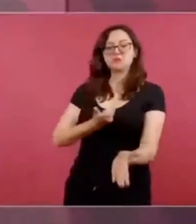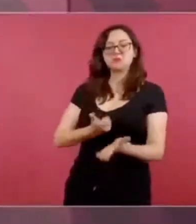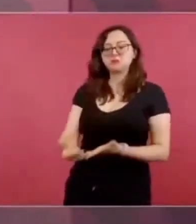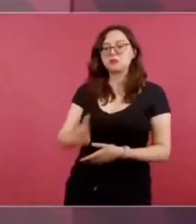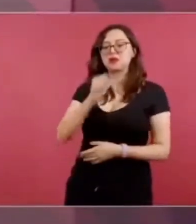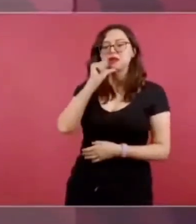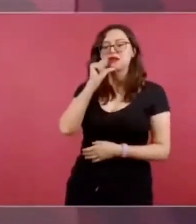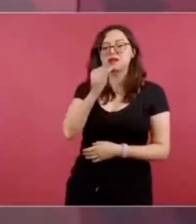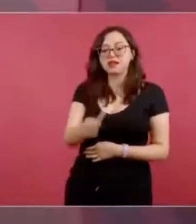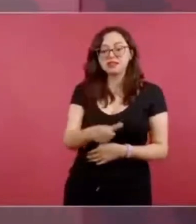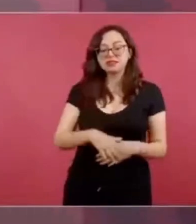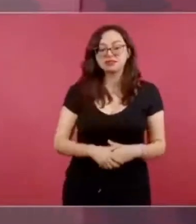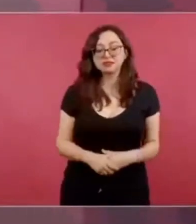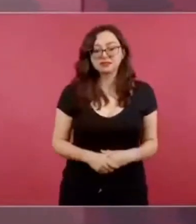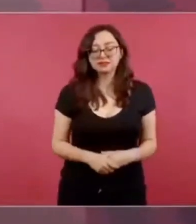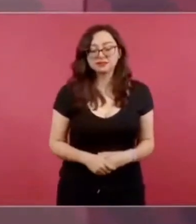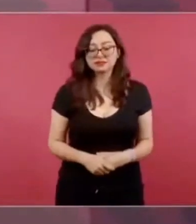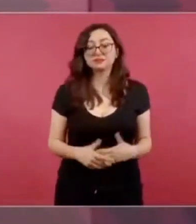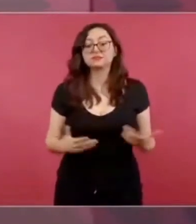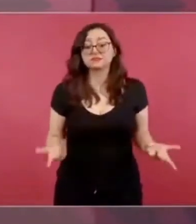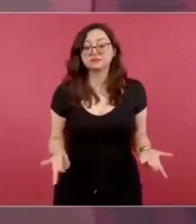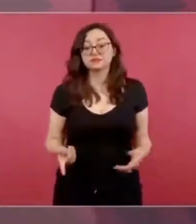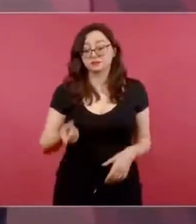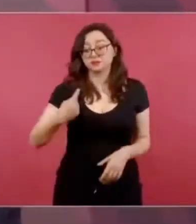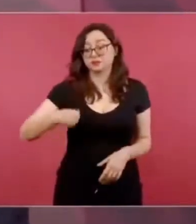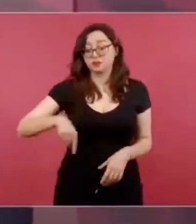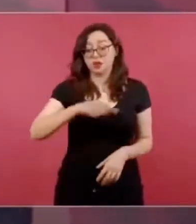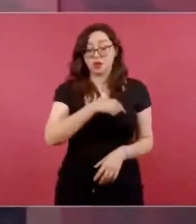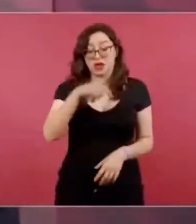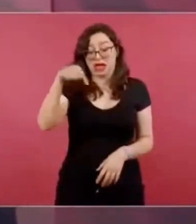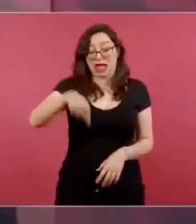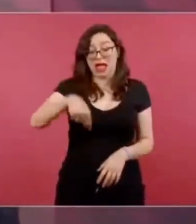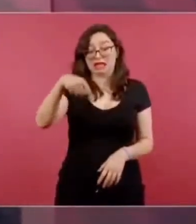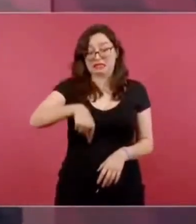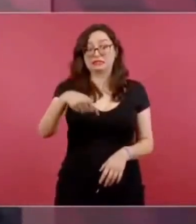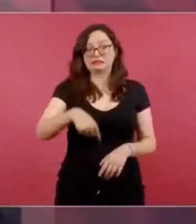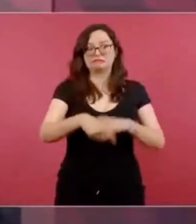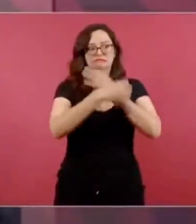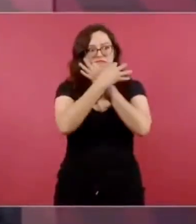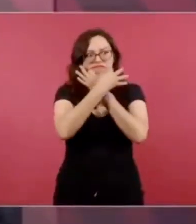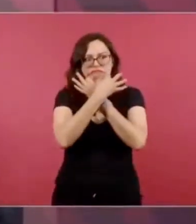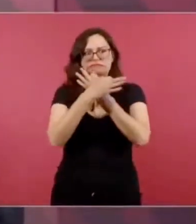Claro que todavía está ese expediente